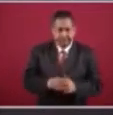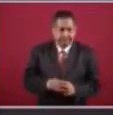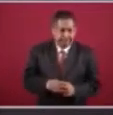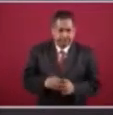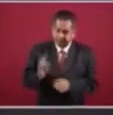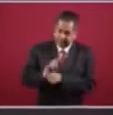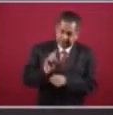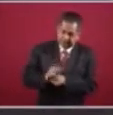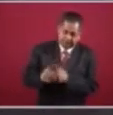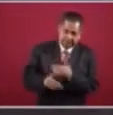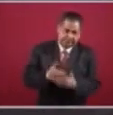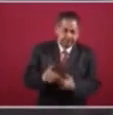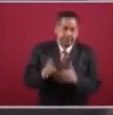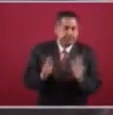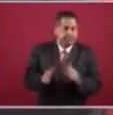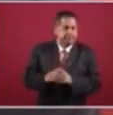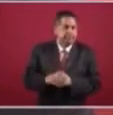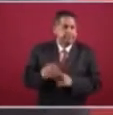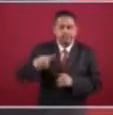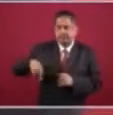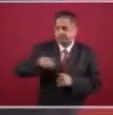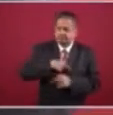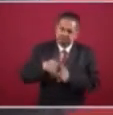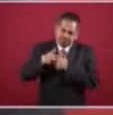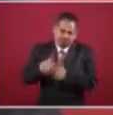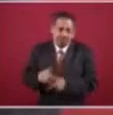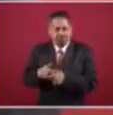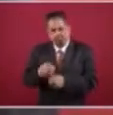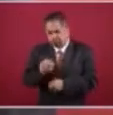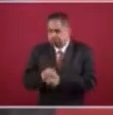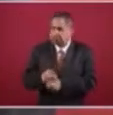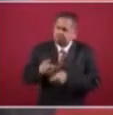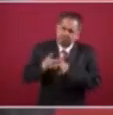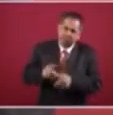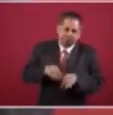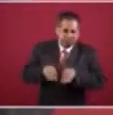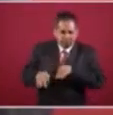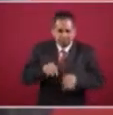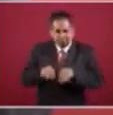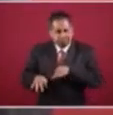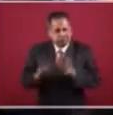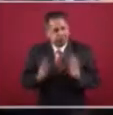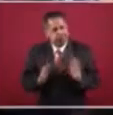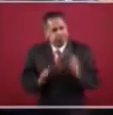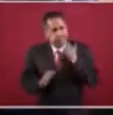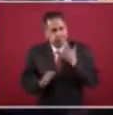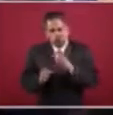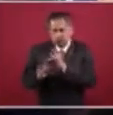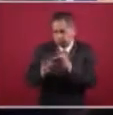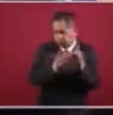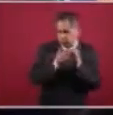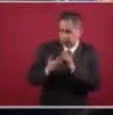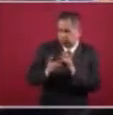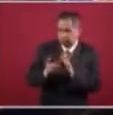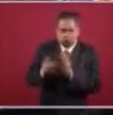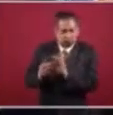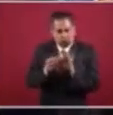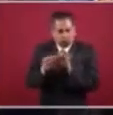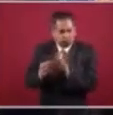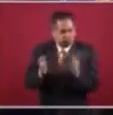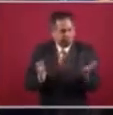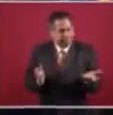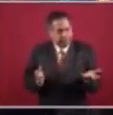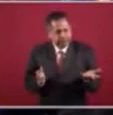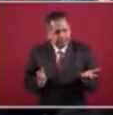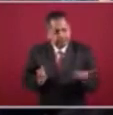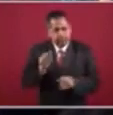todos los días, si hay perseverancia, si se trabaja también de manera coordinada,